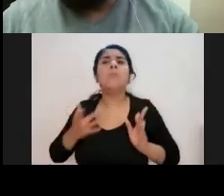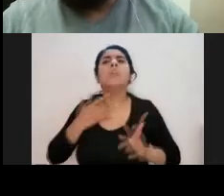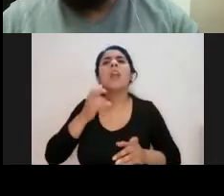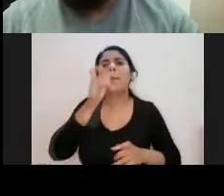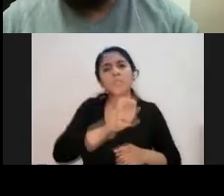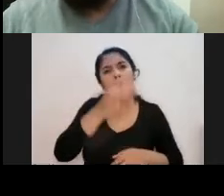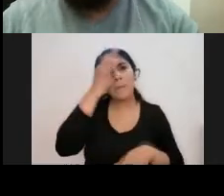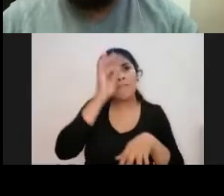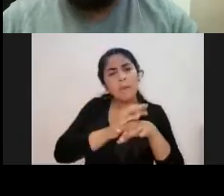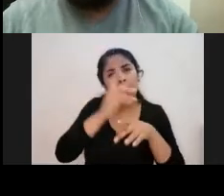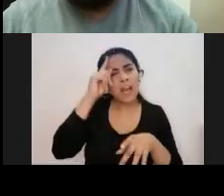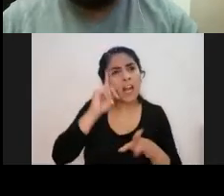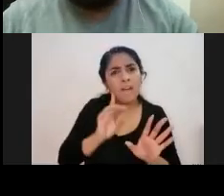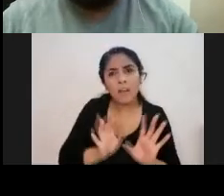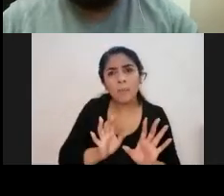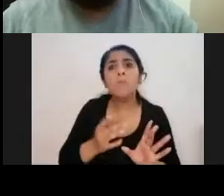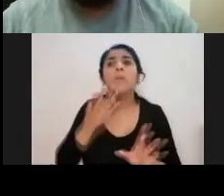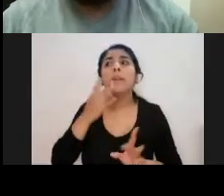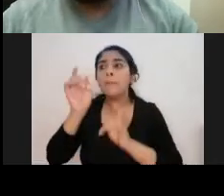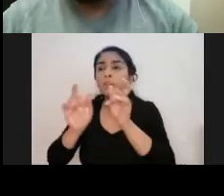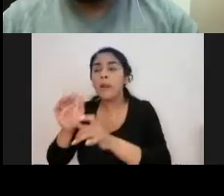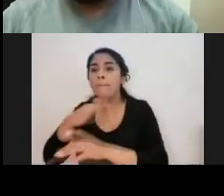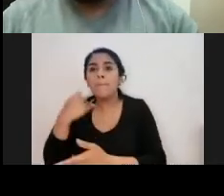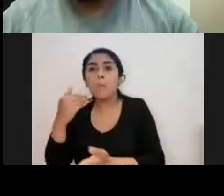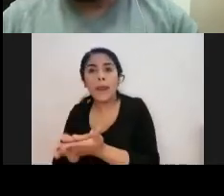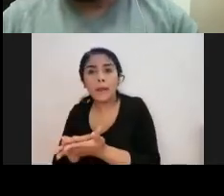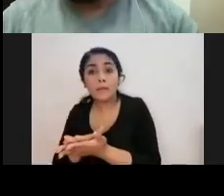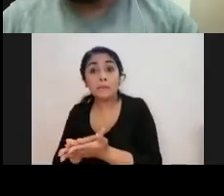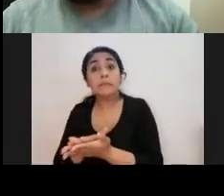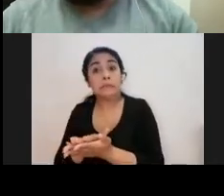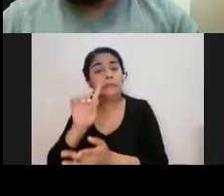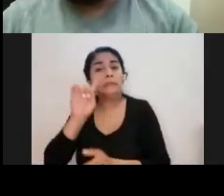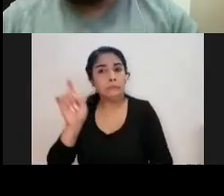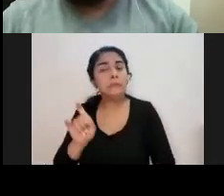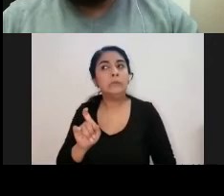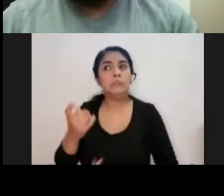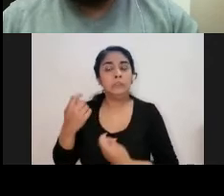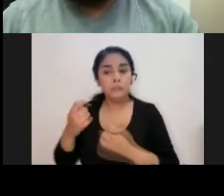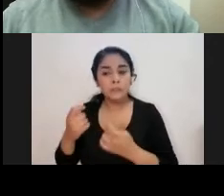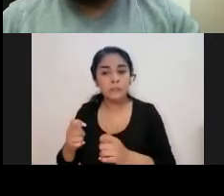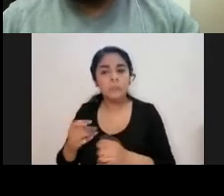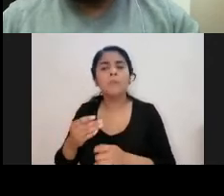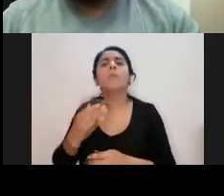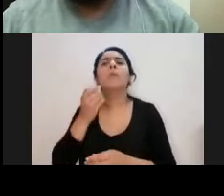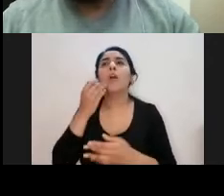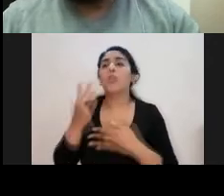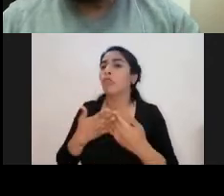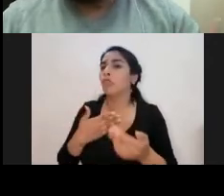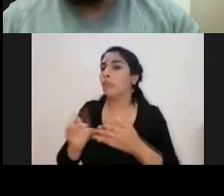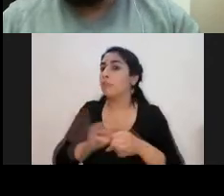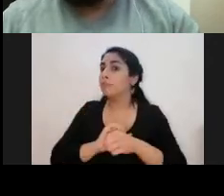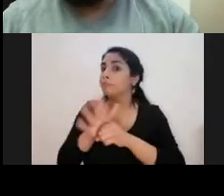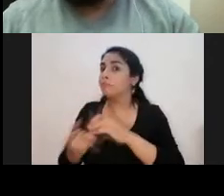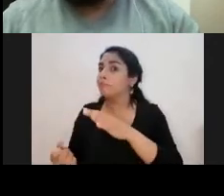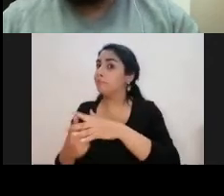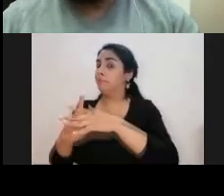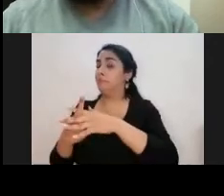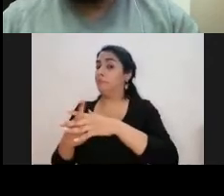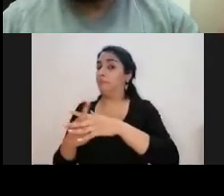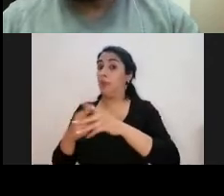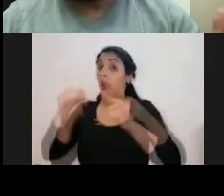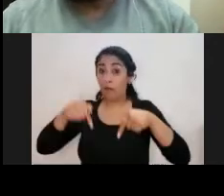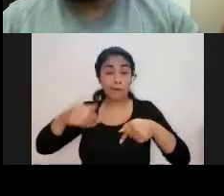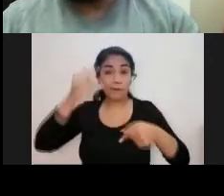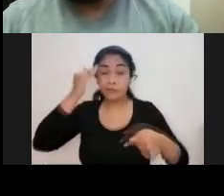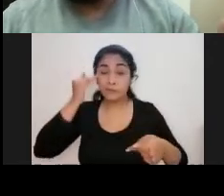muere? ¿Sí? Son preguntas que estamos tratando de abordar. ¿Cuál es el origen del SARS-CoV-2? Con todo el conocimiento que tenemos, todavía no sabemos, ¿cierto?, de dónde